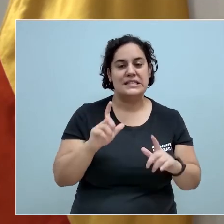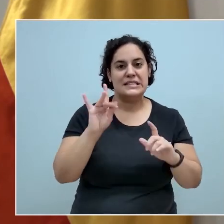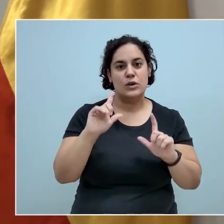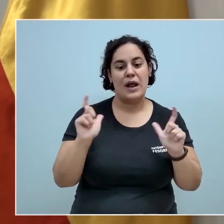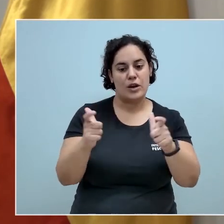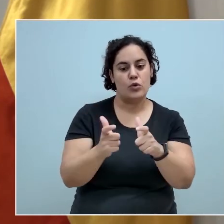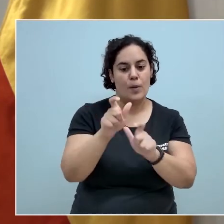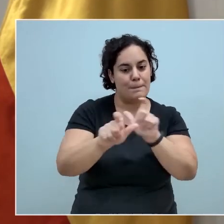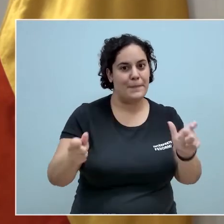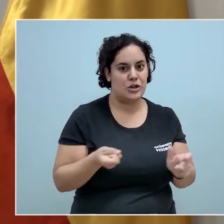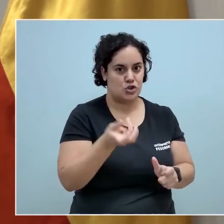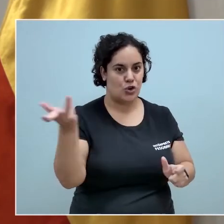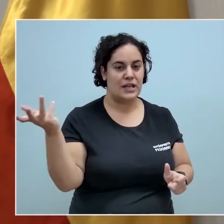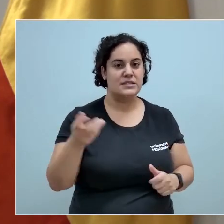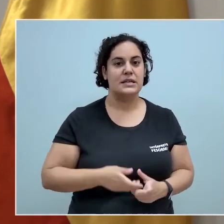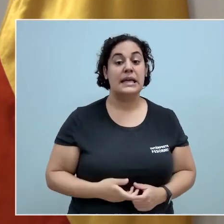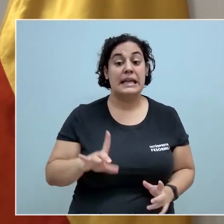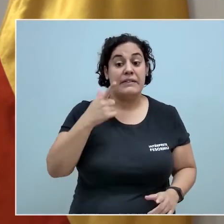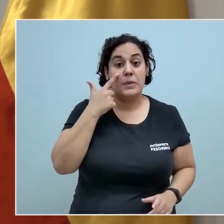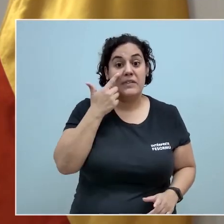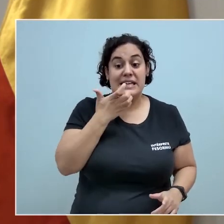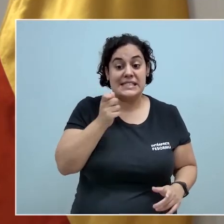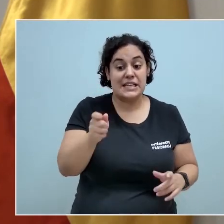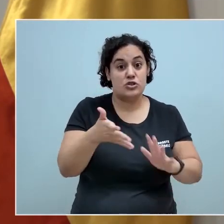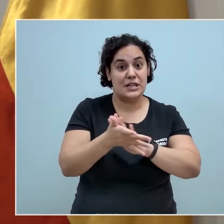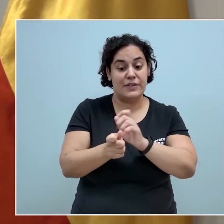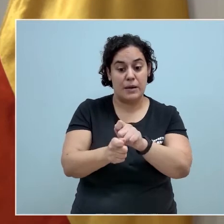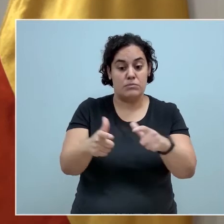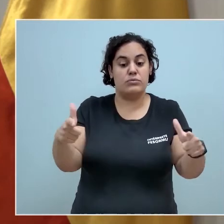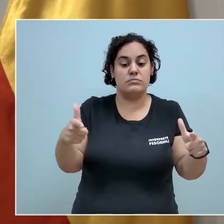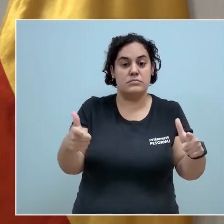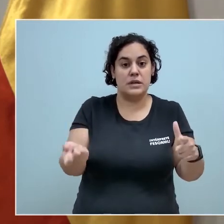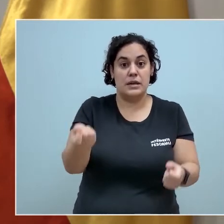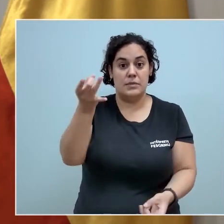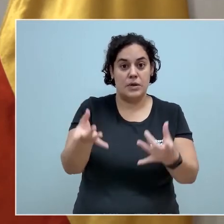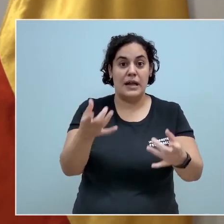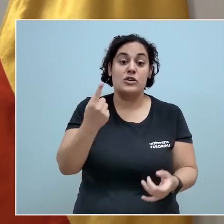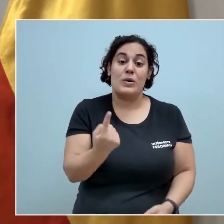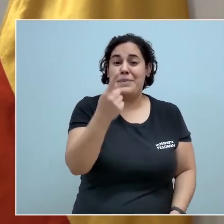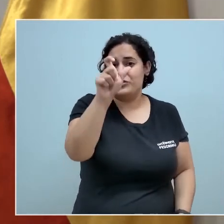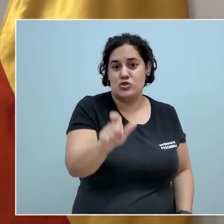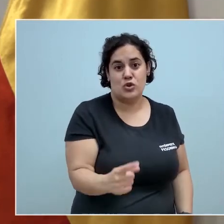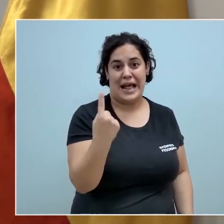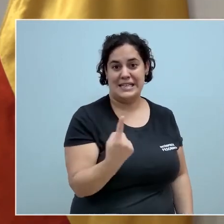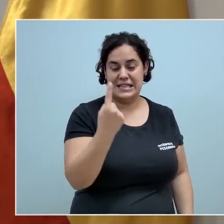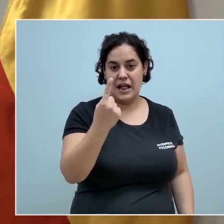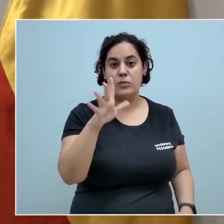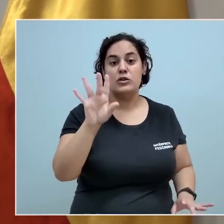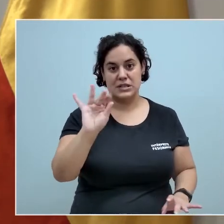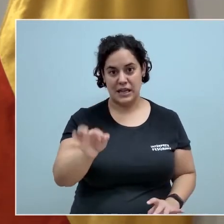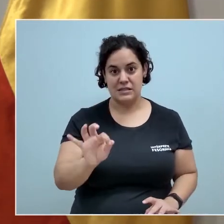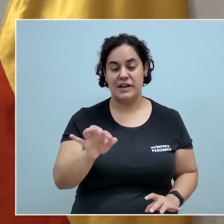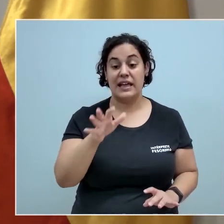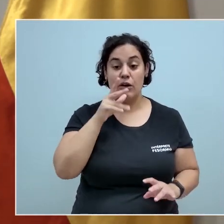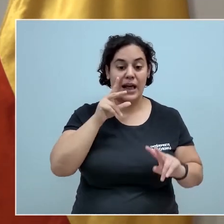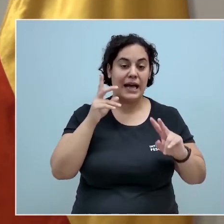ver qué repercusiones y si eso va a llegar a constituir un brote. Por ahora es un caso aislado, pero sí que es verdad que ha habido una persona que es PCR positiva y